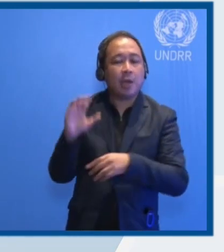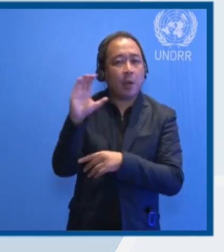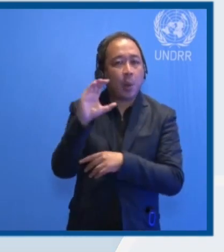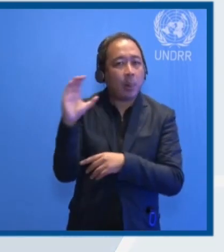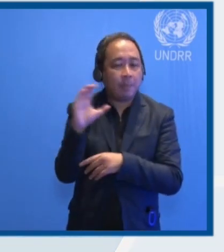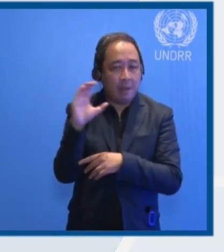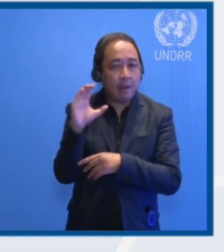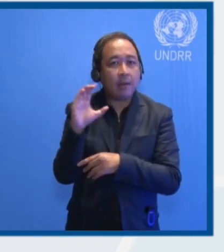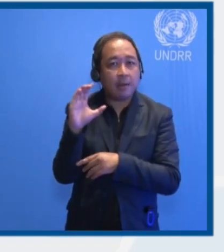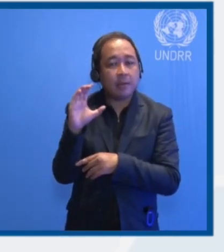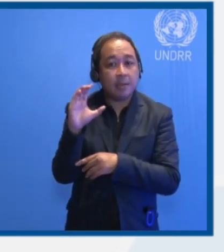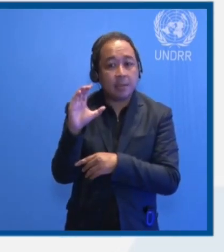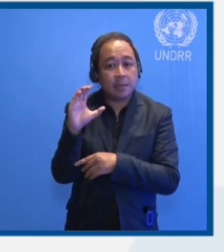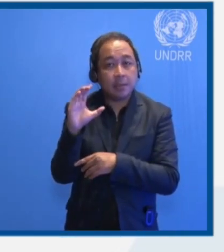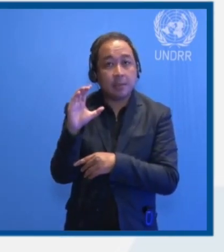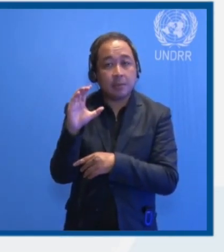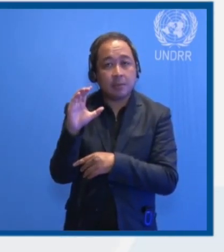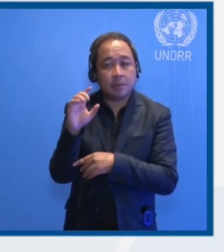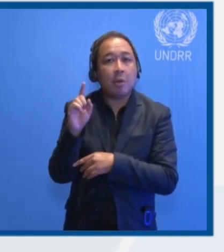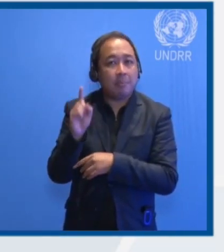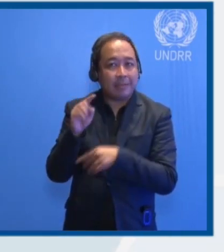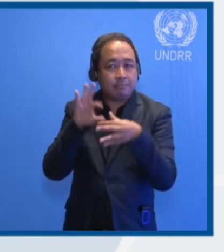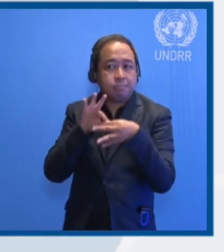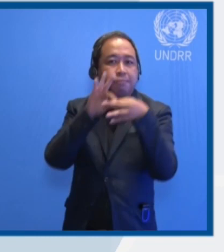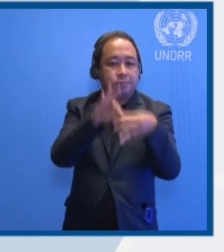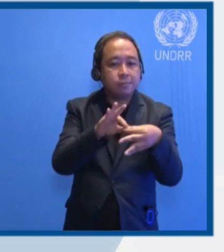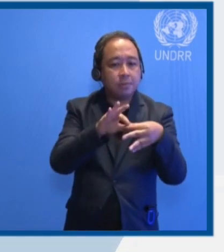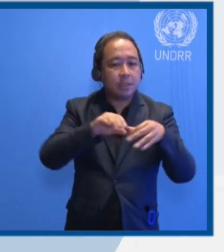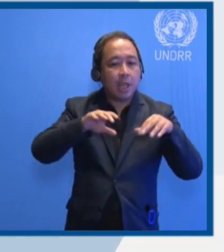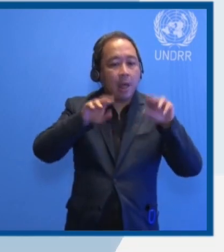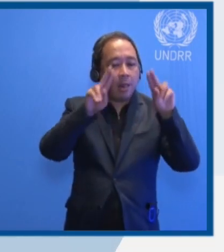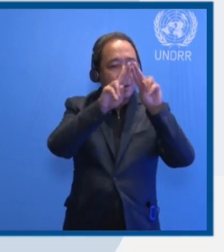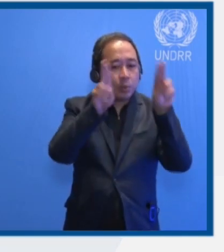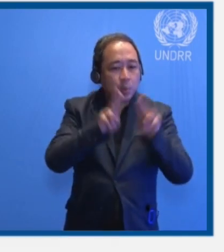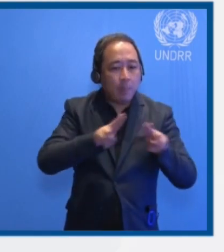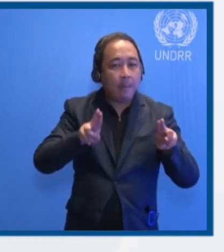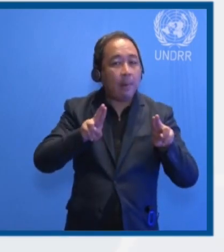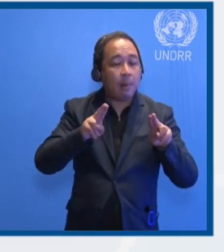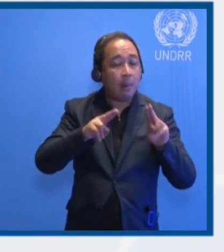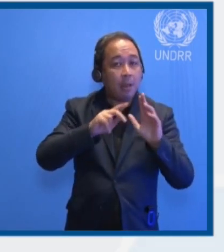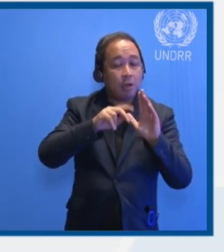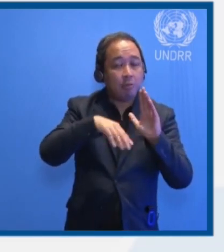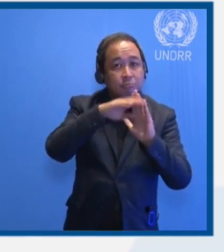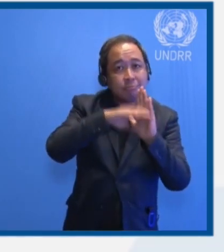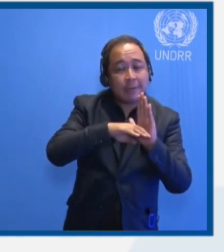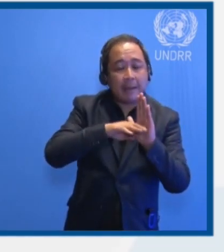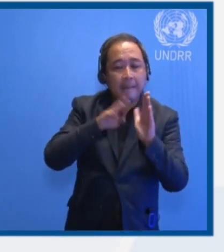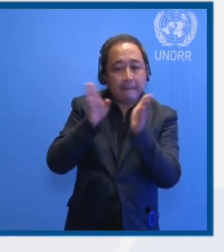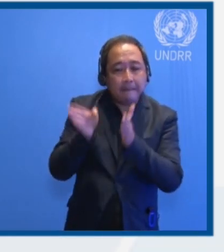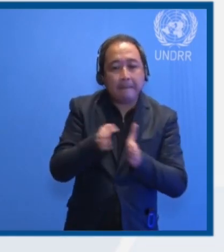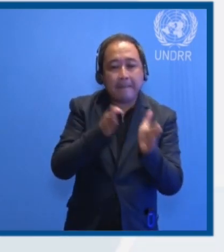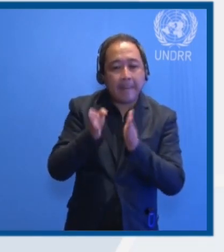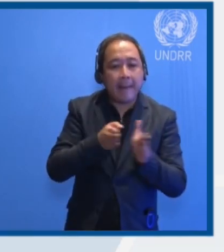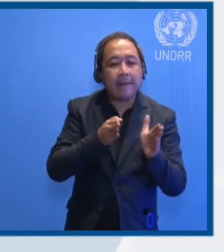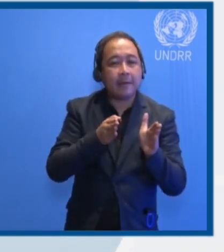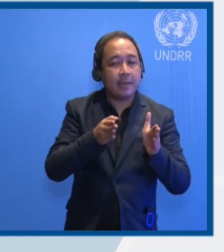la guía técnica para la evaluación y la planificación integral de riesgos en el contexto de cambio climático, una guía que fue elaborada por UNDRR y la